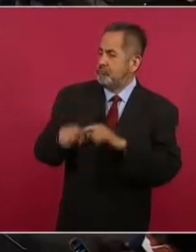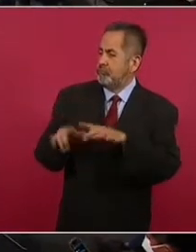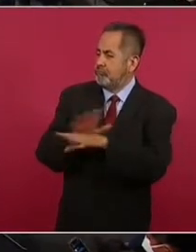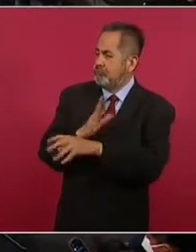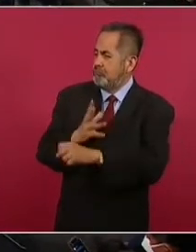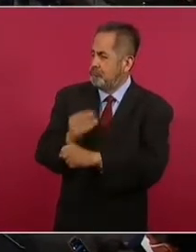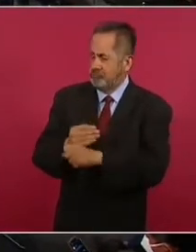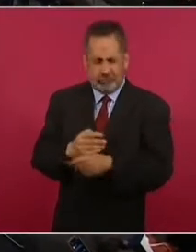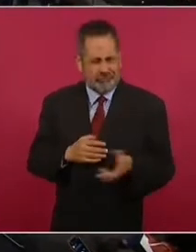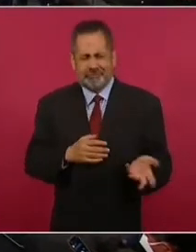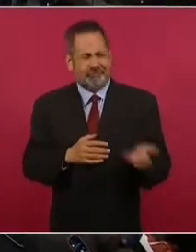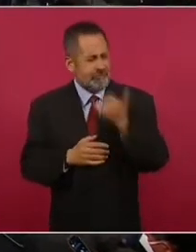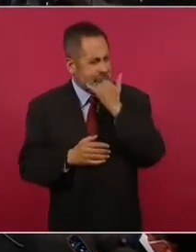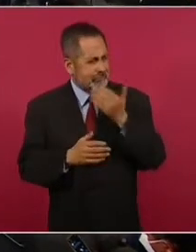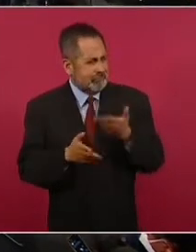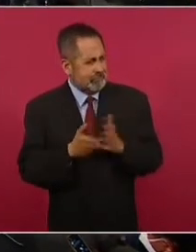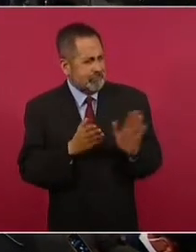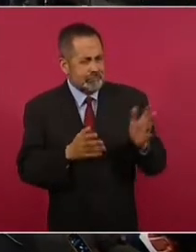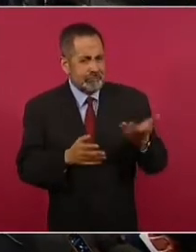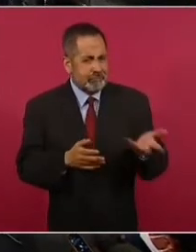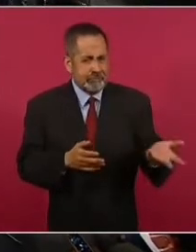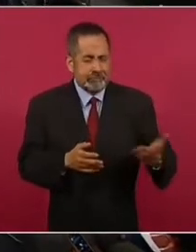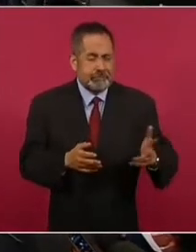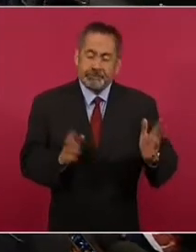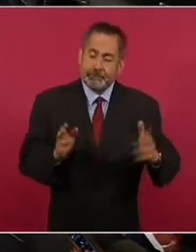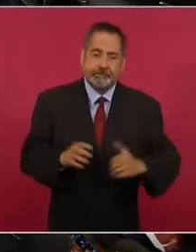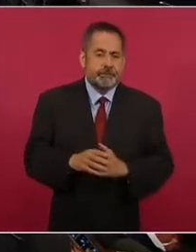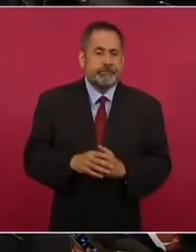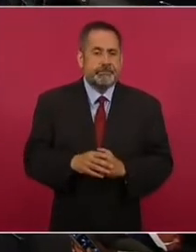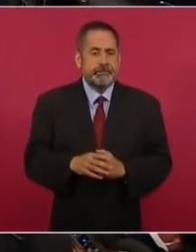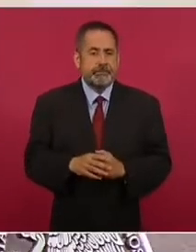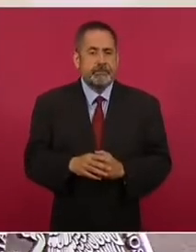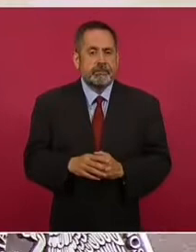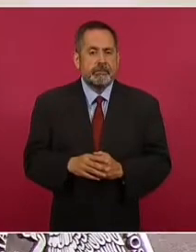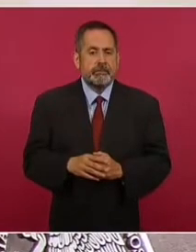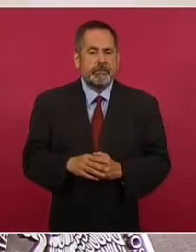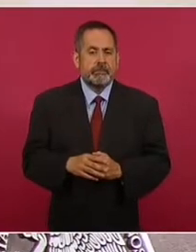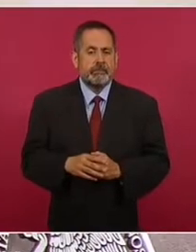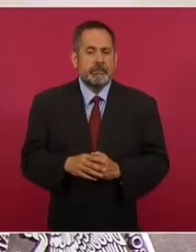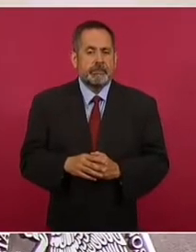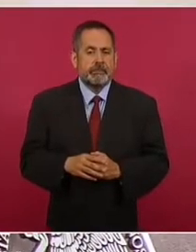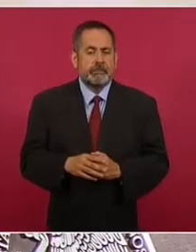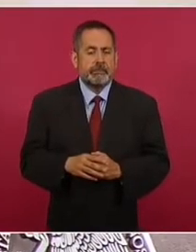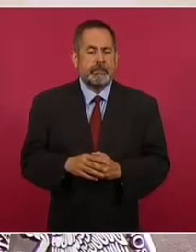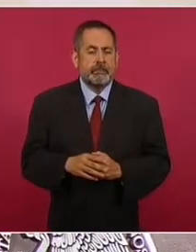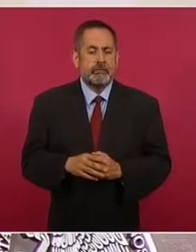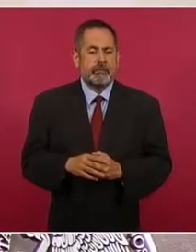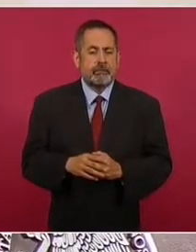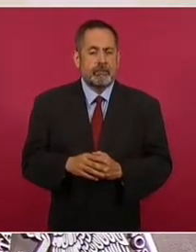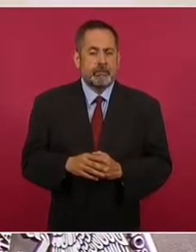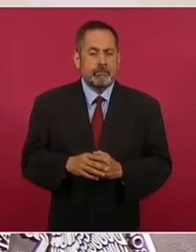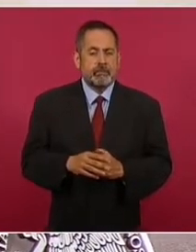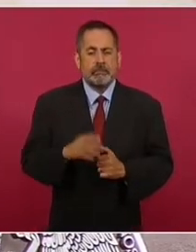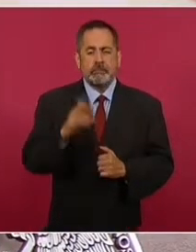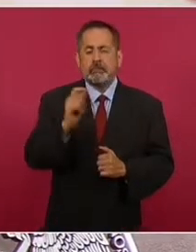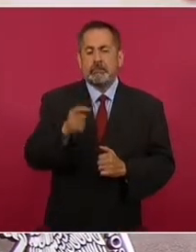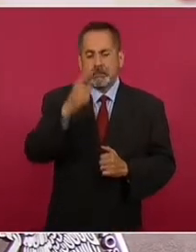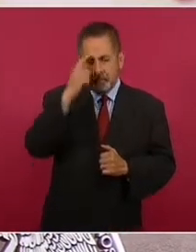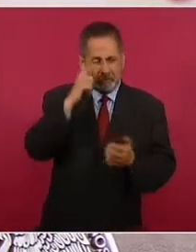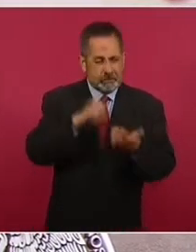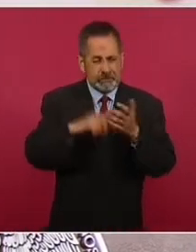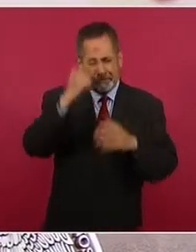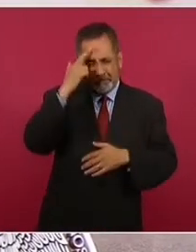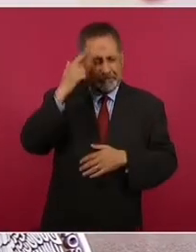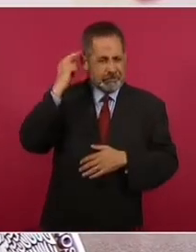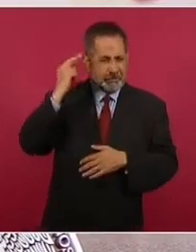No era nada más para que ya se cancelara el reparto